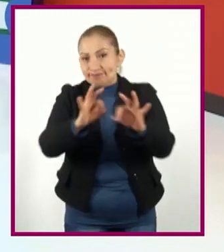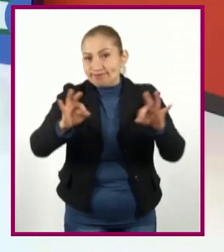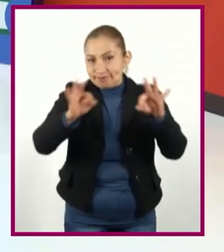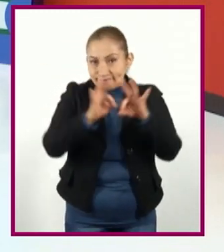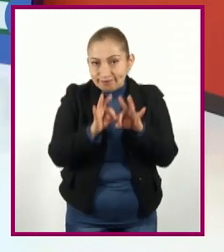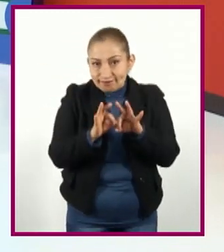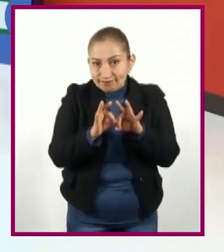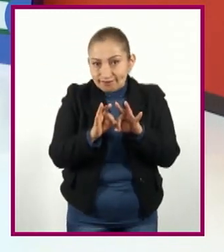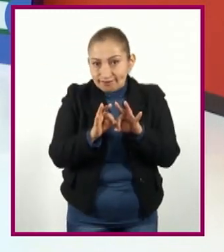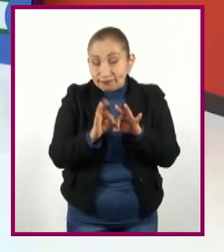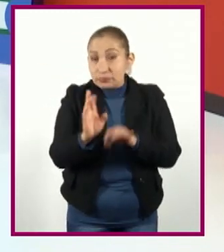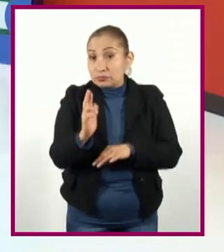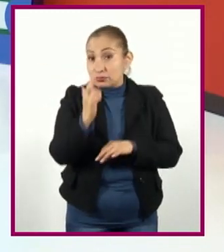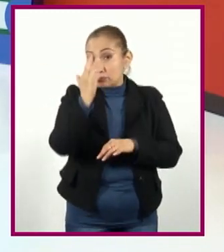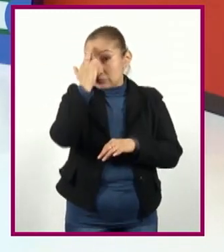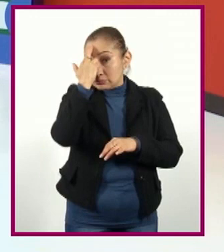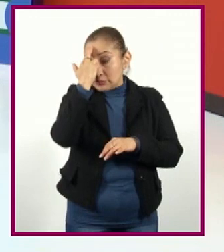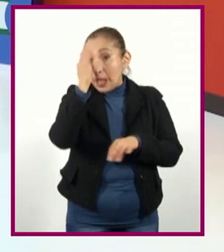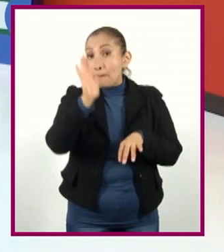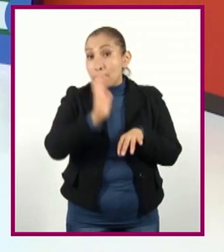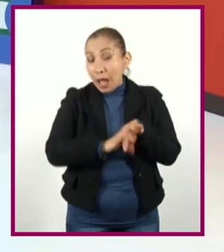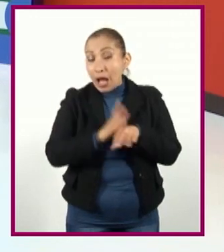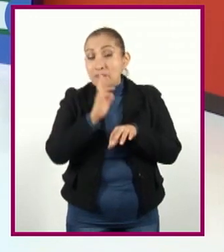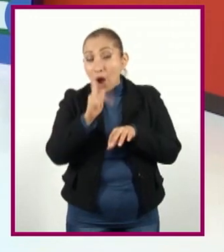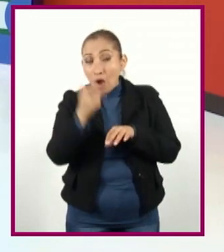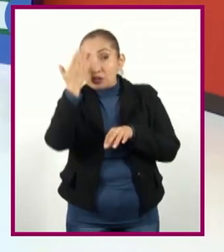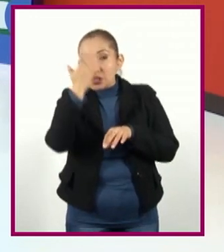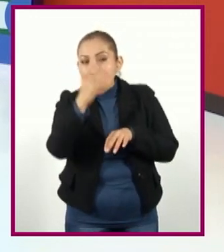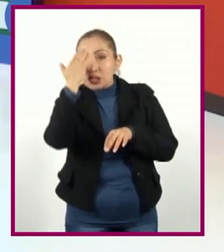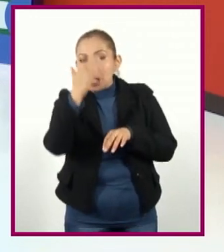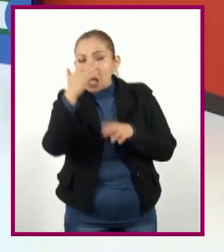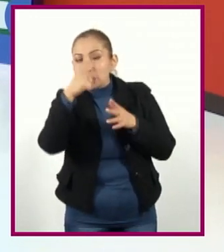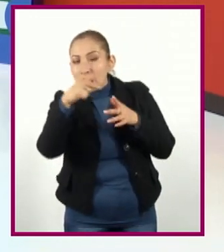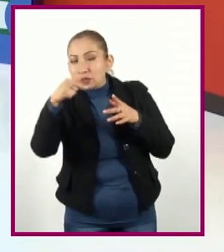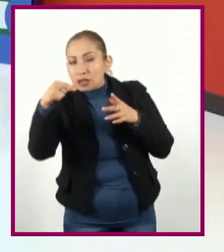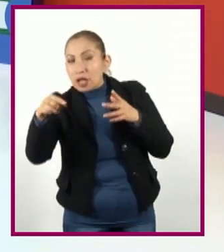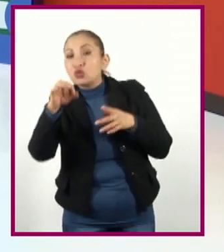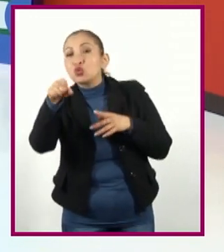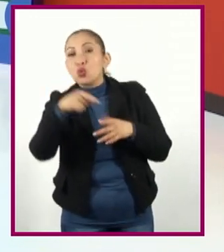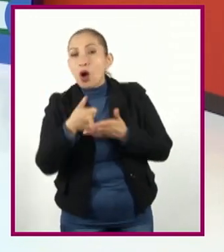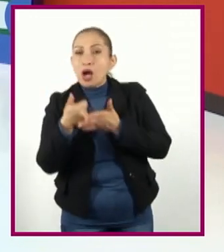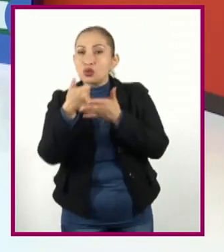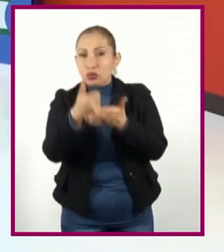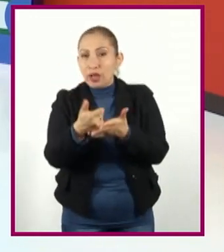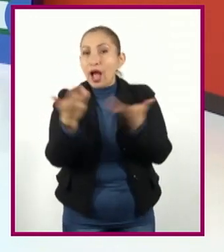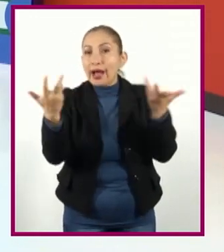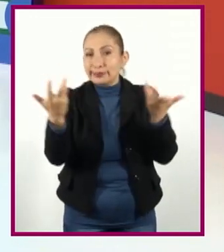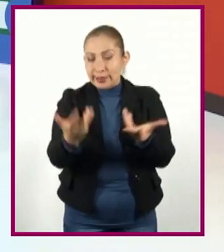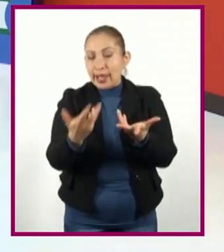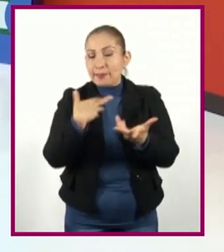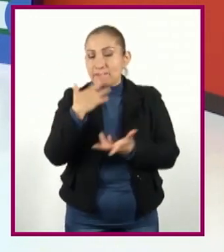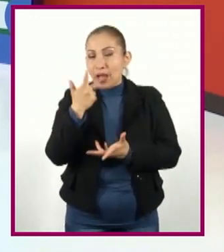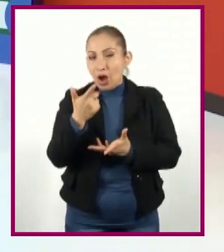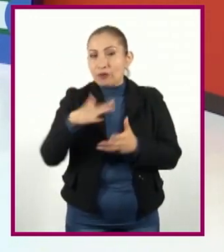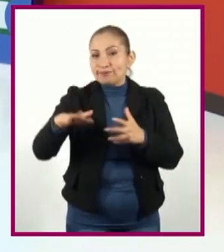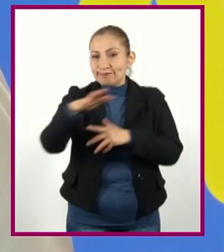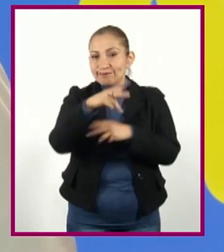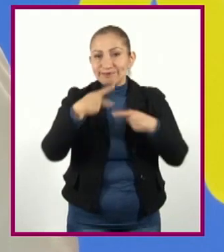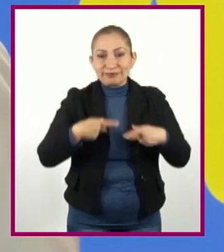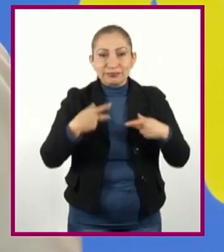relevantes. Recuerden que entre mejor informados estén, podrán contribuir a generar una mejor